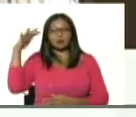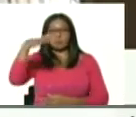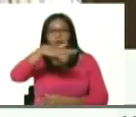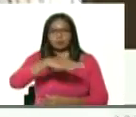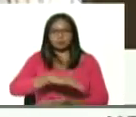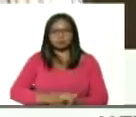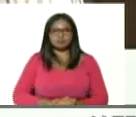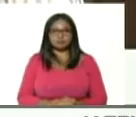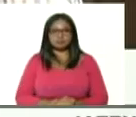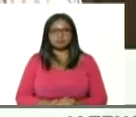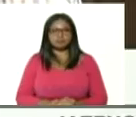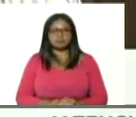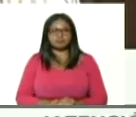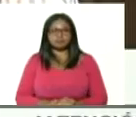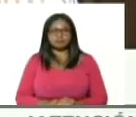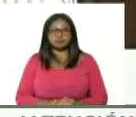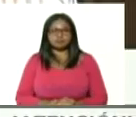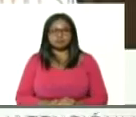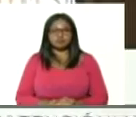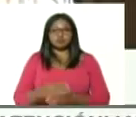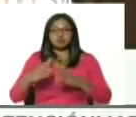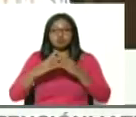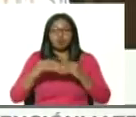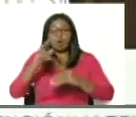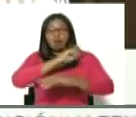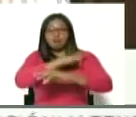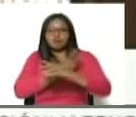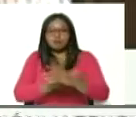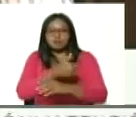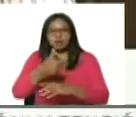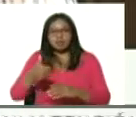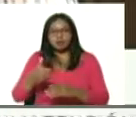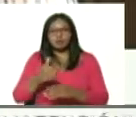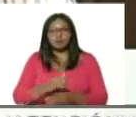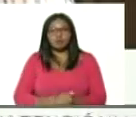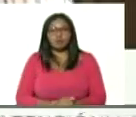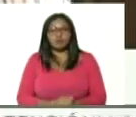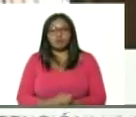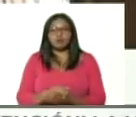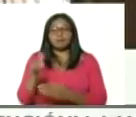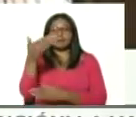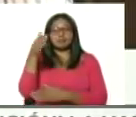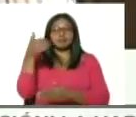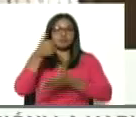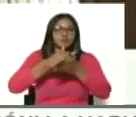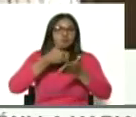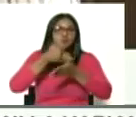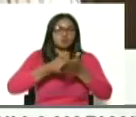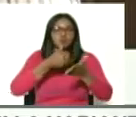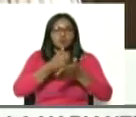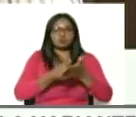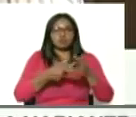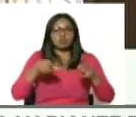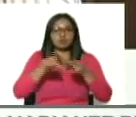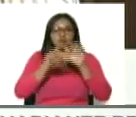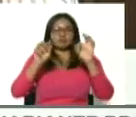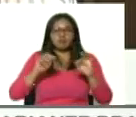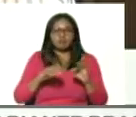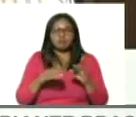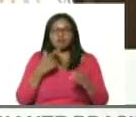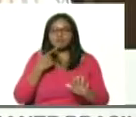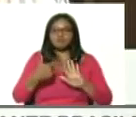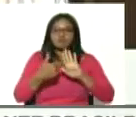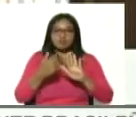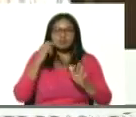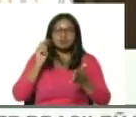se expresan todas las fuerzas revolucionarias con cada una de sus banderas de lucha, que no es otra cosa que la expresión real